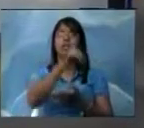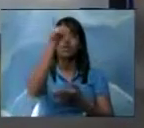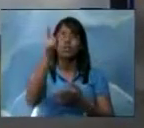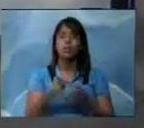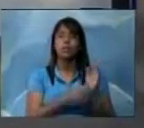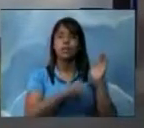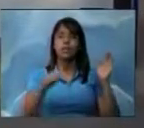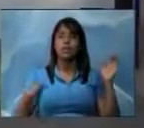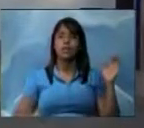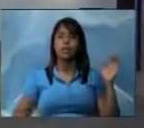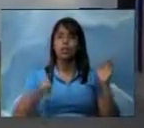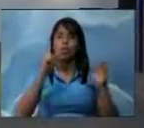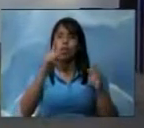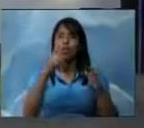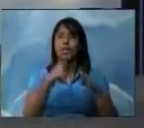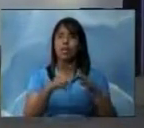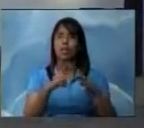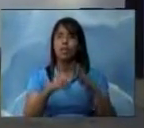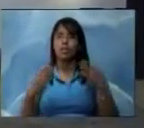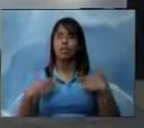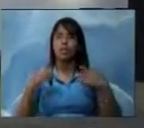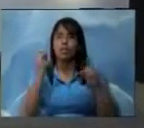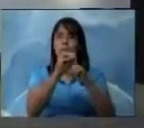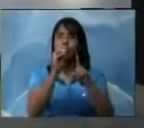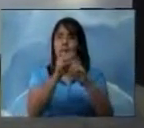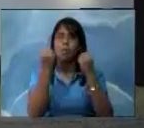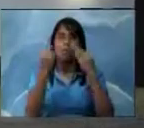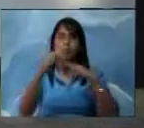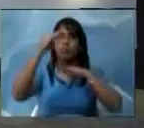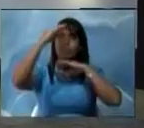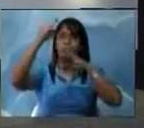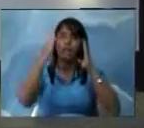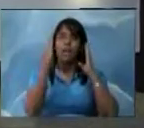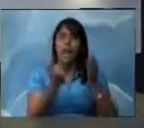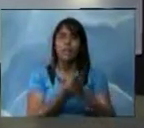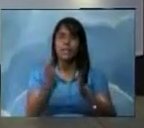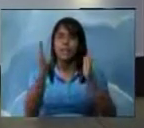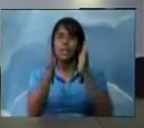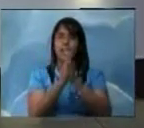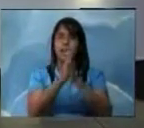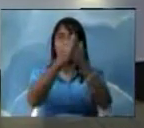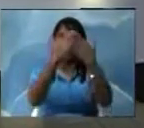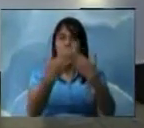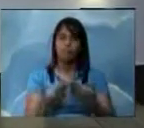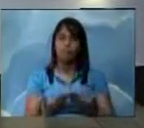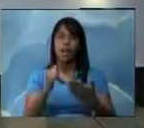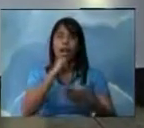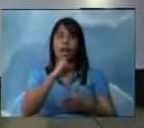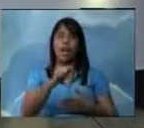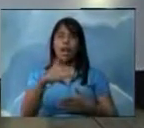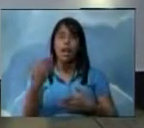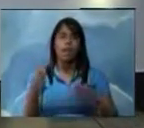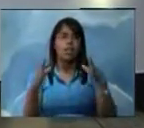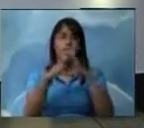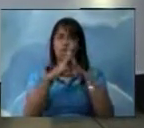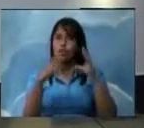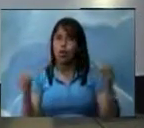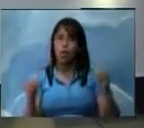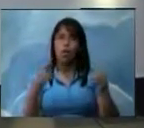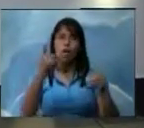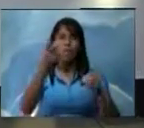el Señor. Una de las cosas que me llama la atención en la Sagrada Escritura es que todo,